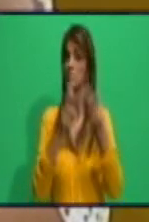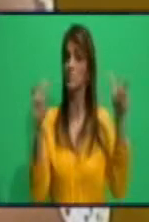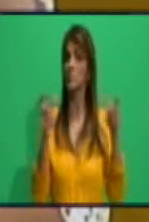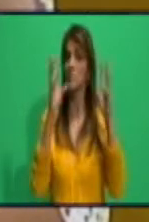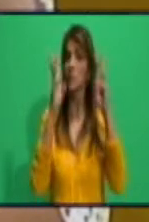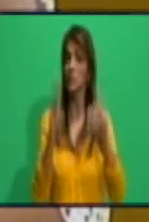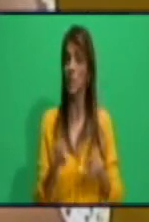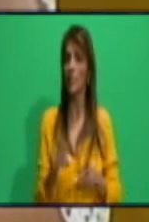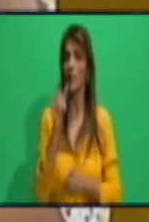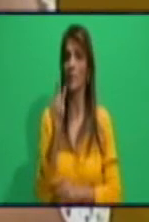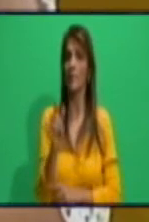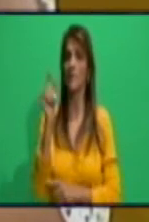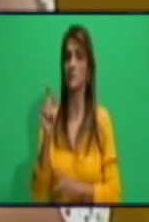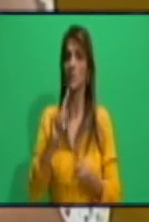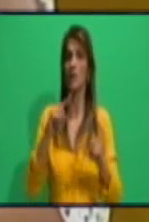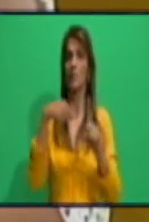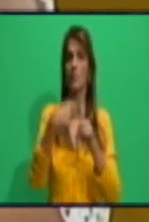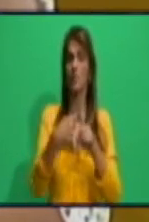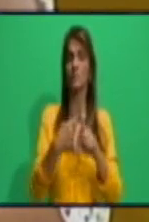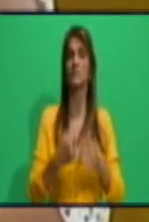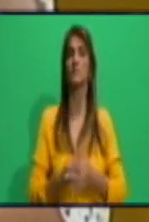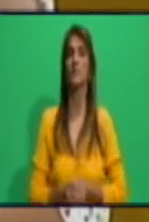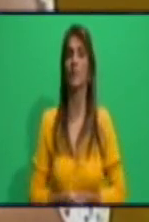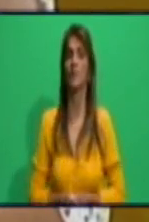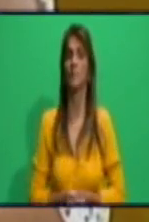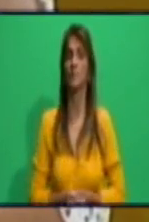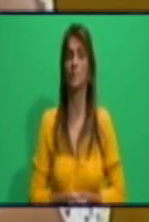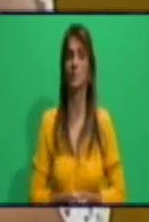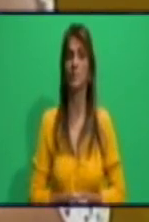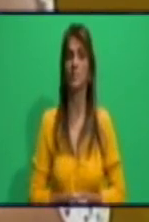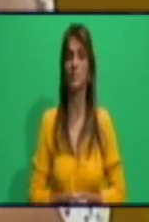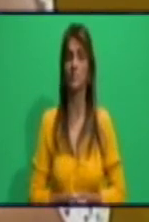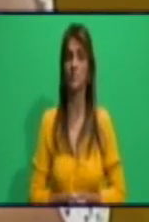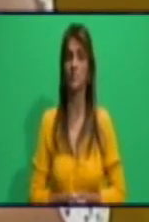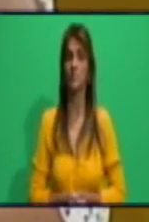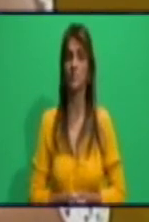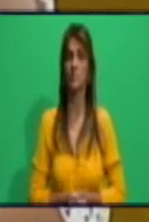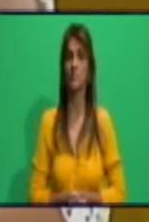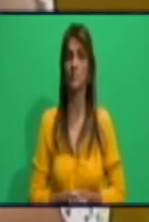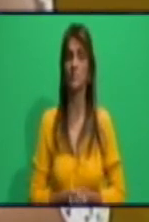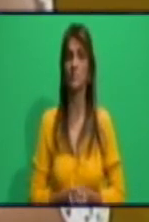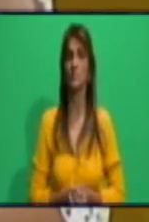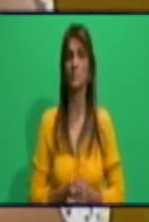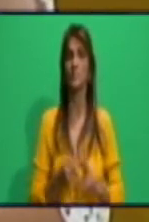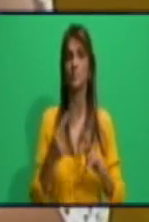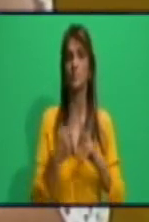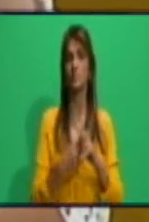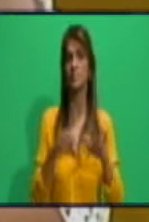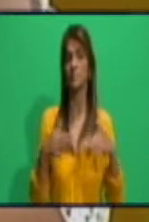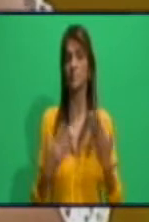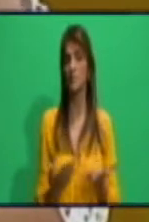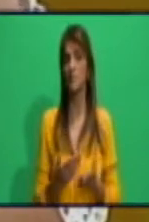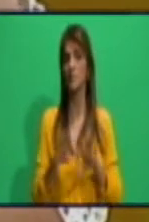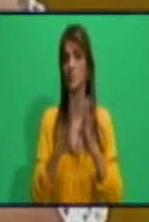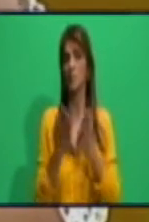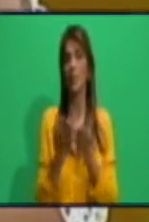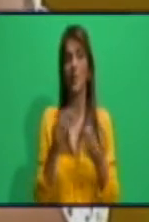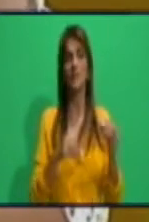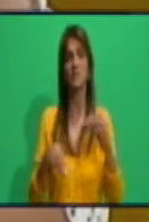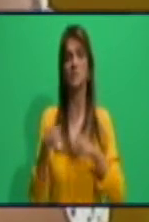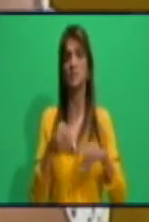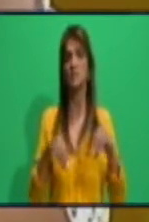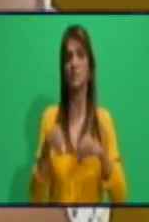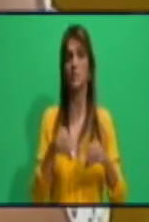mayor tasa de incidencia que hoy presenta la provincia y asimismo el mayor número de casos activos y el mayor número de